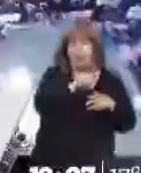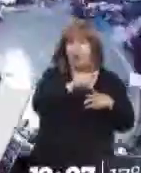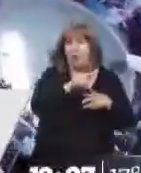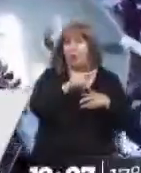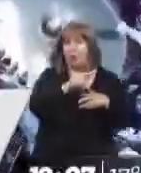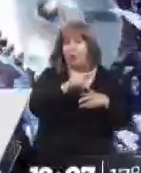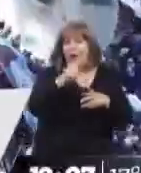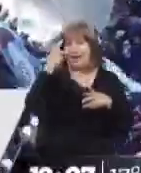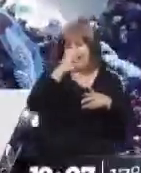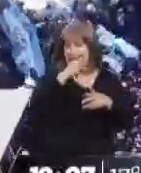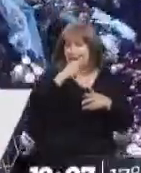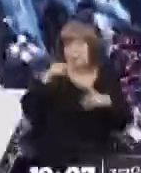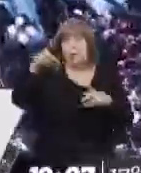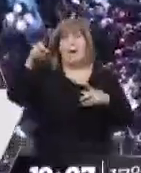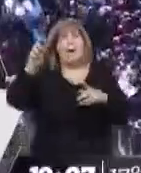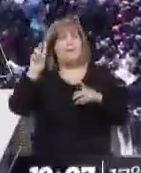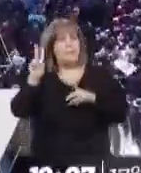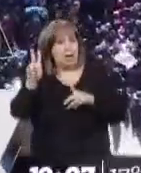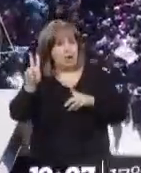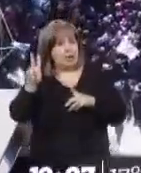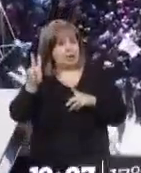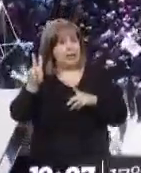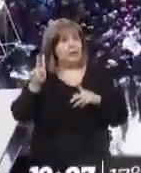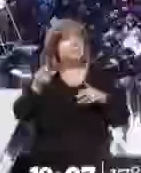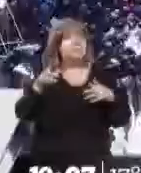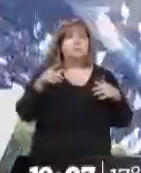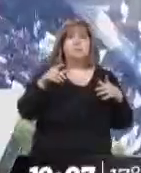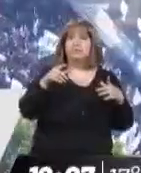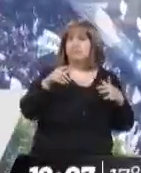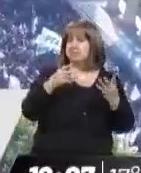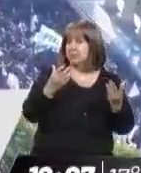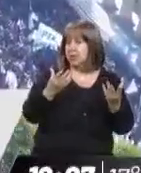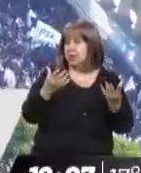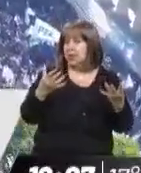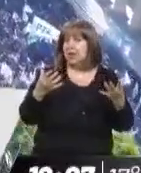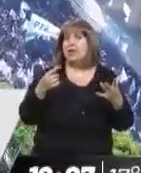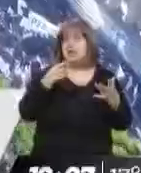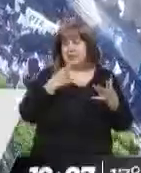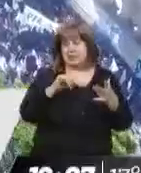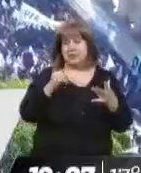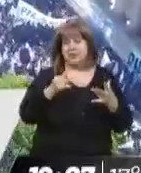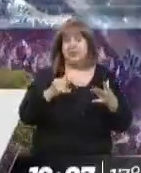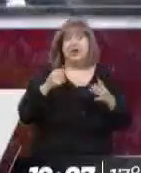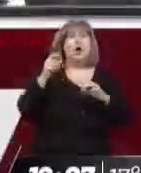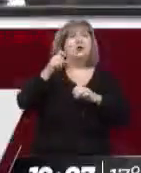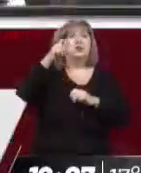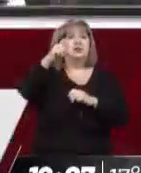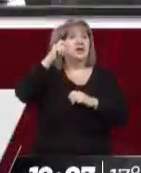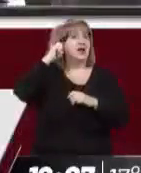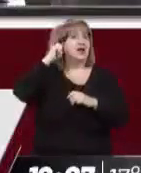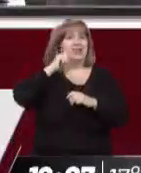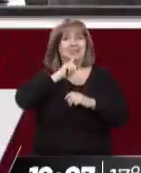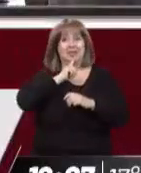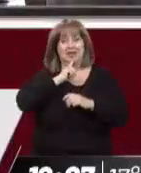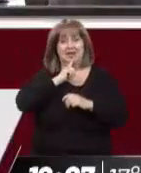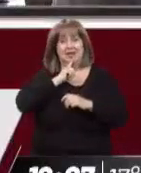acto más kirchnerista de todos los actos PJ que tuvimos hoy, ¿verdad? Exactamente. Bien. Y en el acto de la CGT que marcábamos recién, si bien escuchábamos